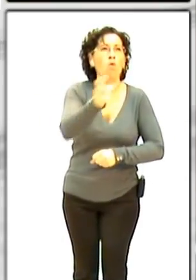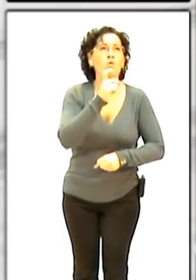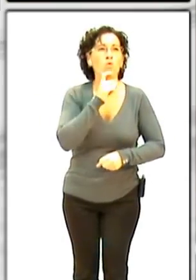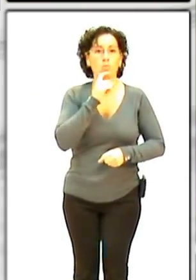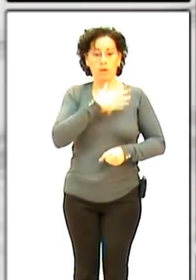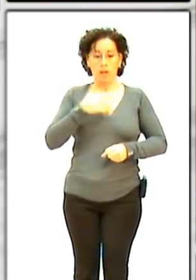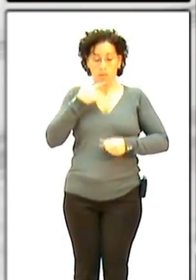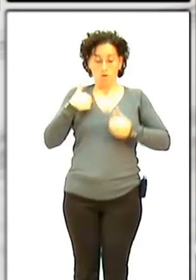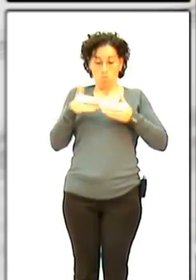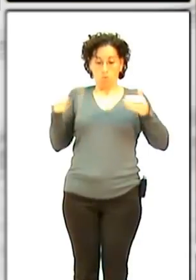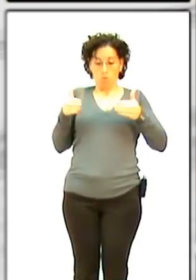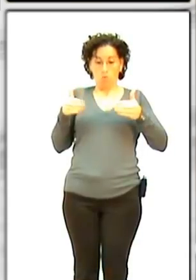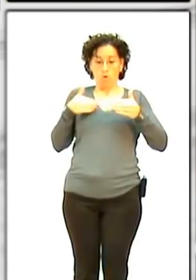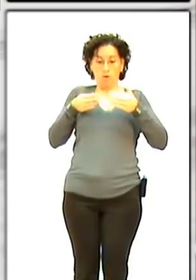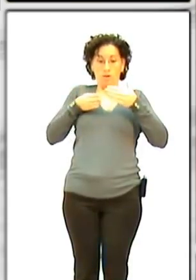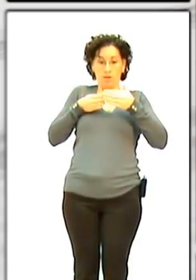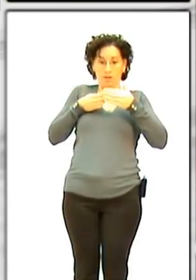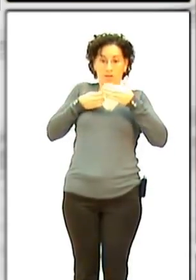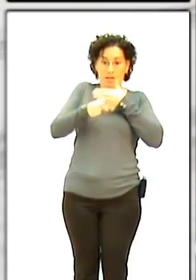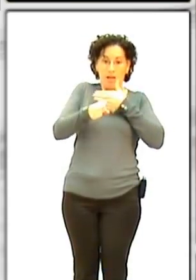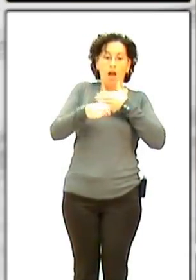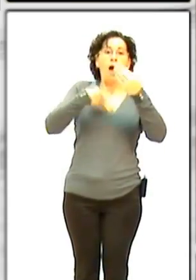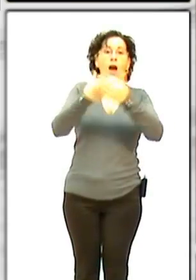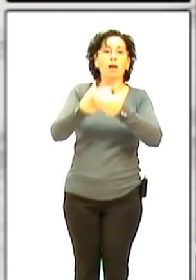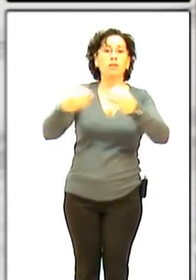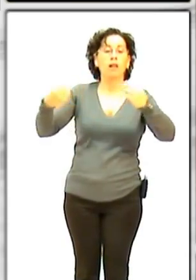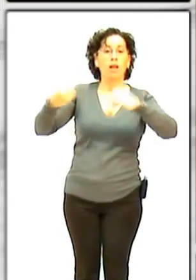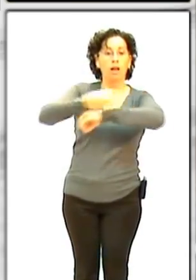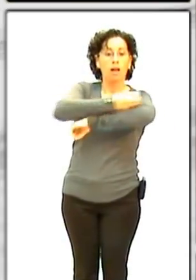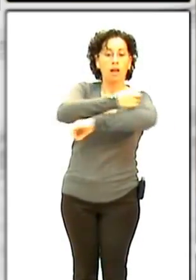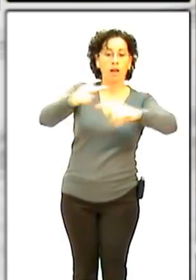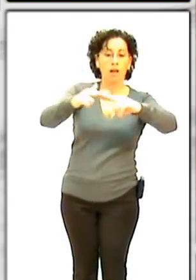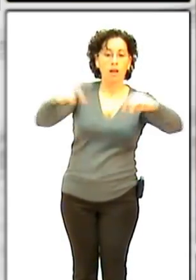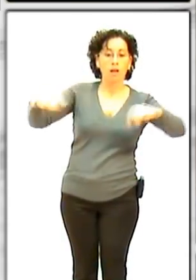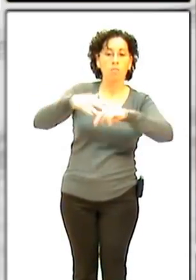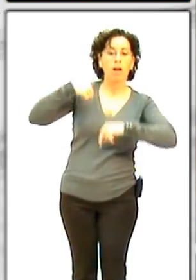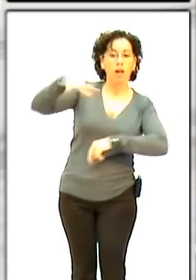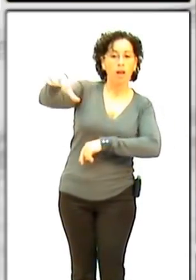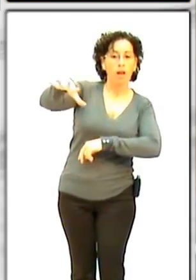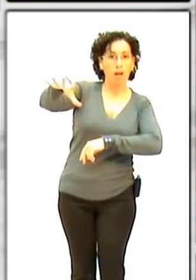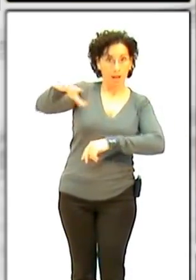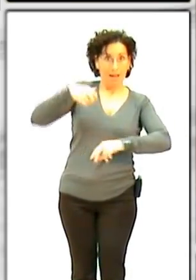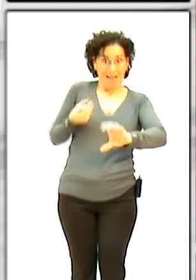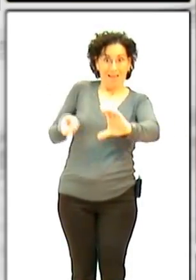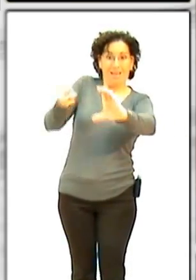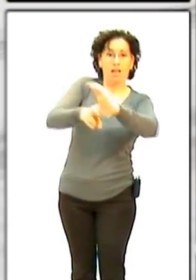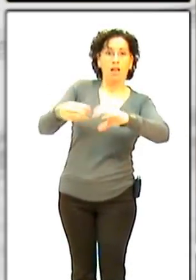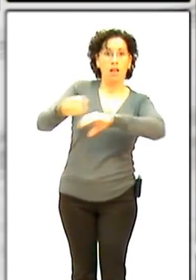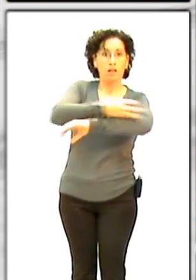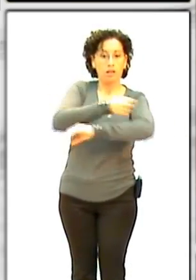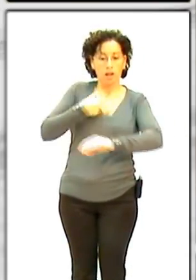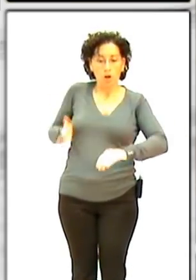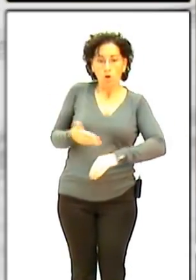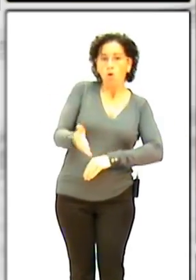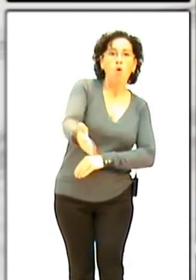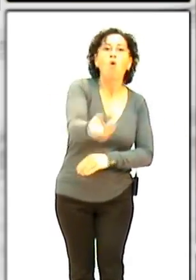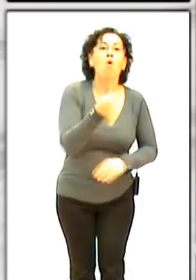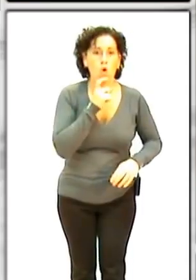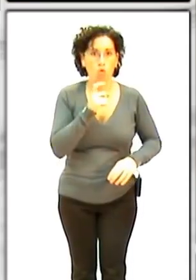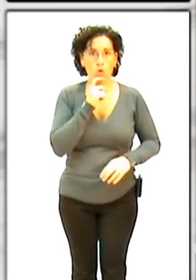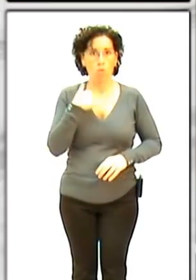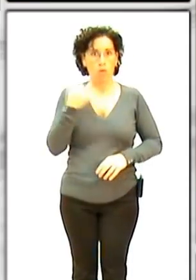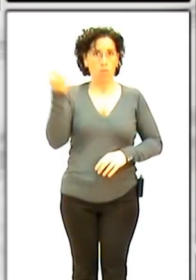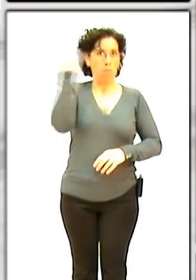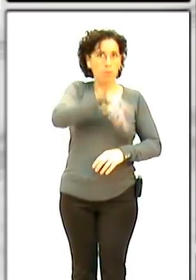la entrada hasta el andén para recoger tu tren, ¿no? Yo necesito de alguna forma navegar por ese centro con seguridad y